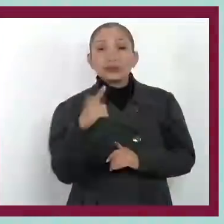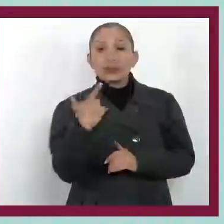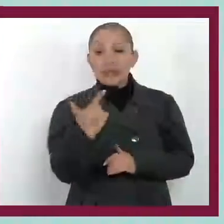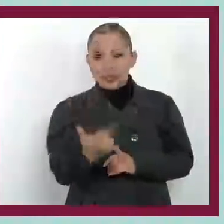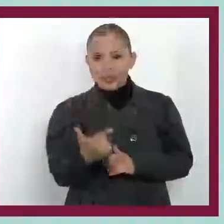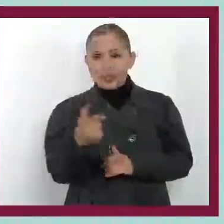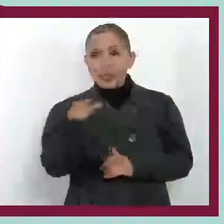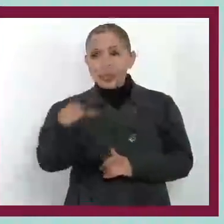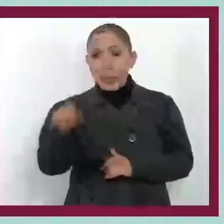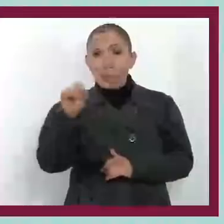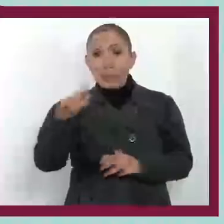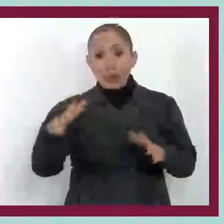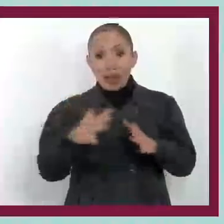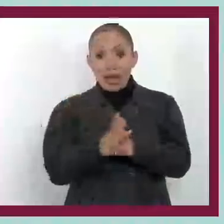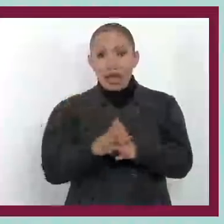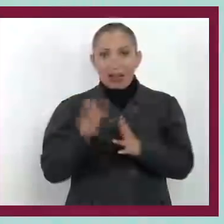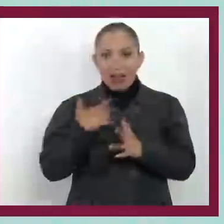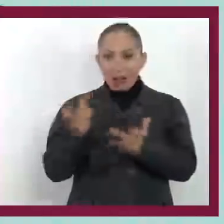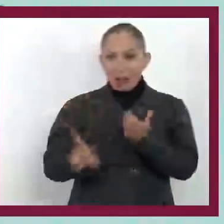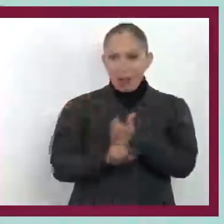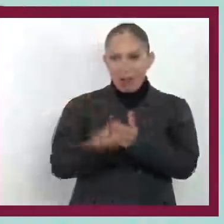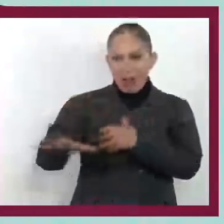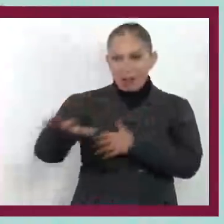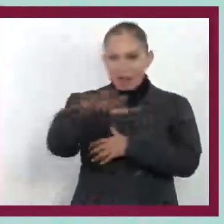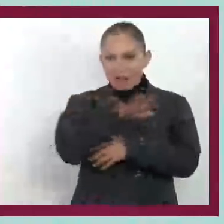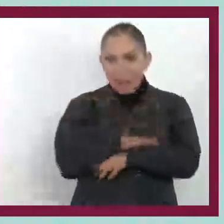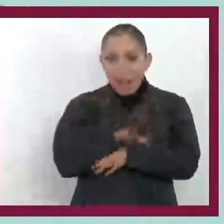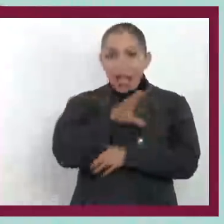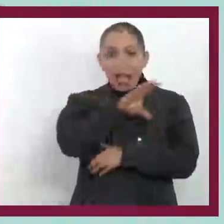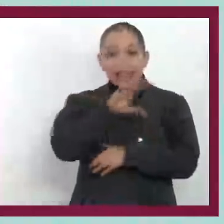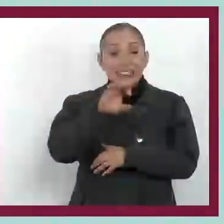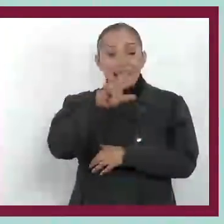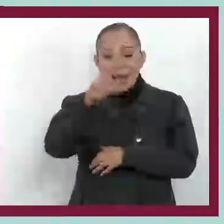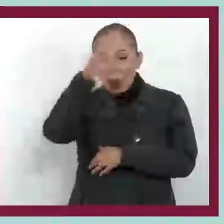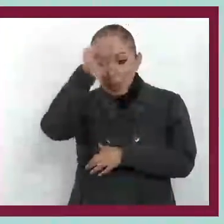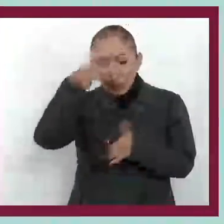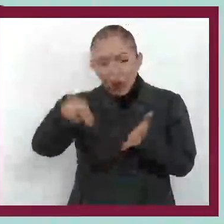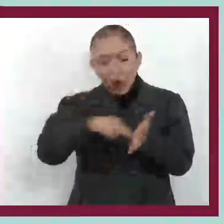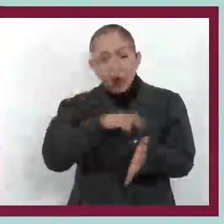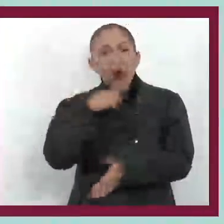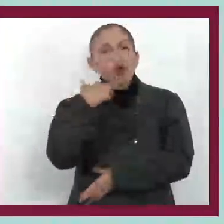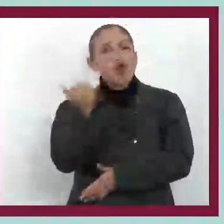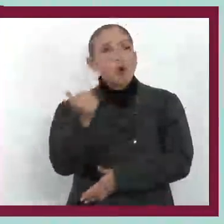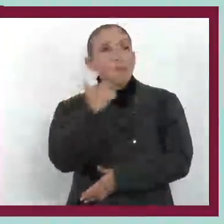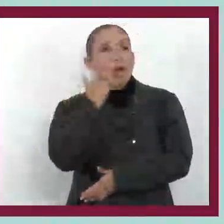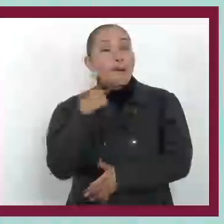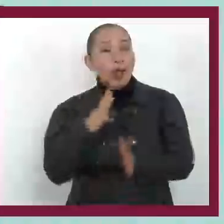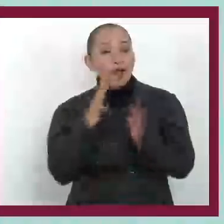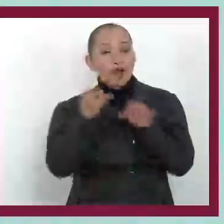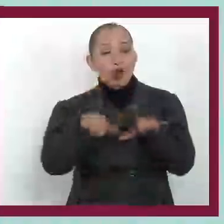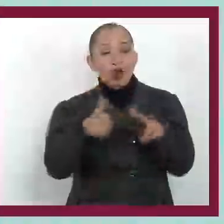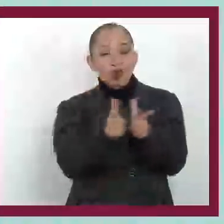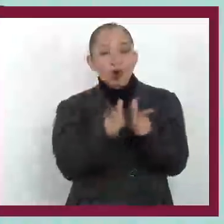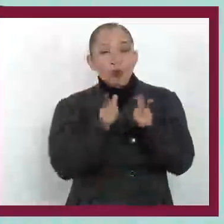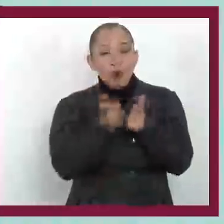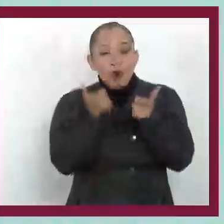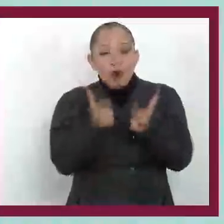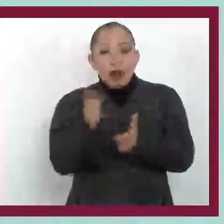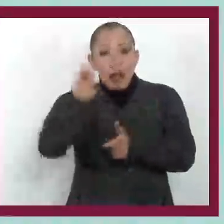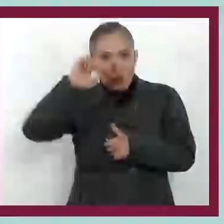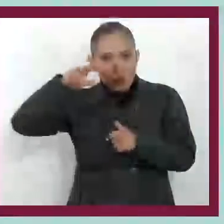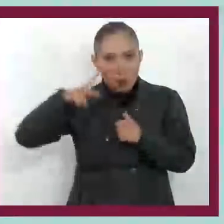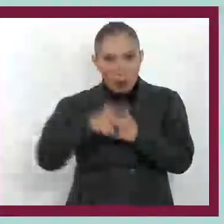1957, en plena Guerra Fría, las naciones de la CECA firmaron el Tratado de Roma para fundar la Comunidad Económica